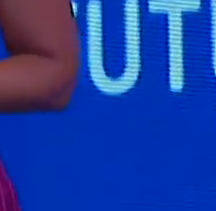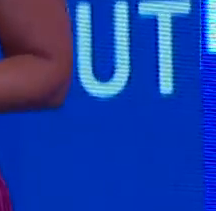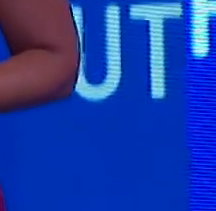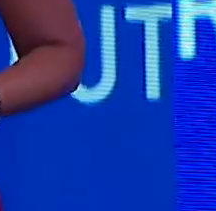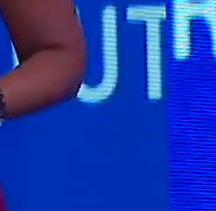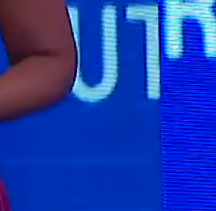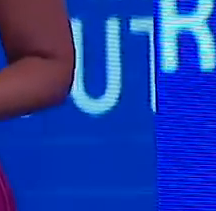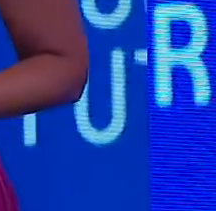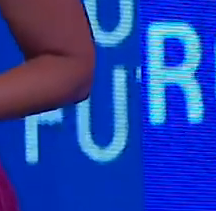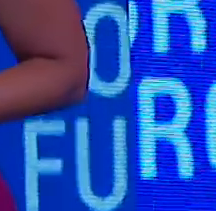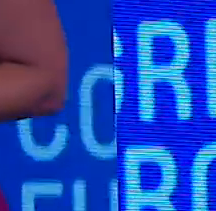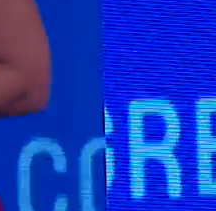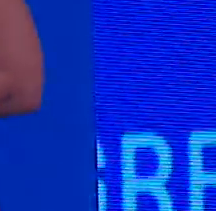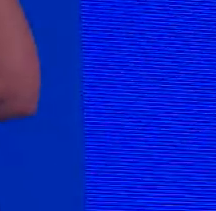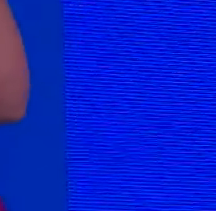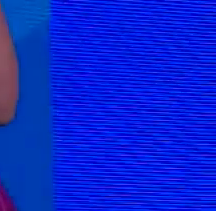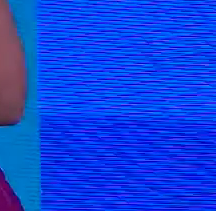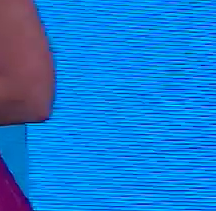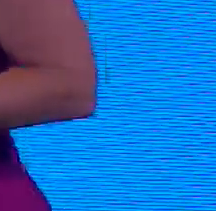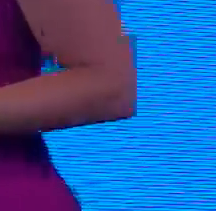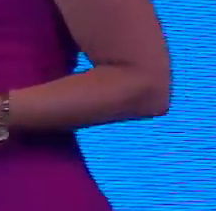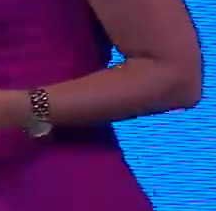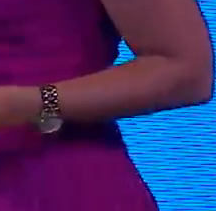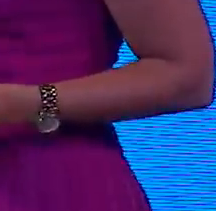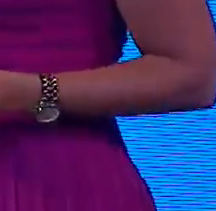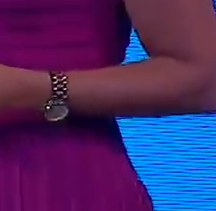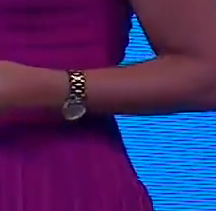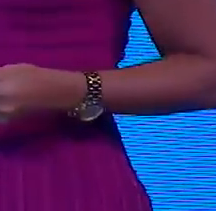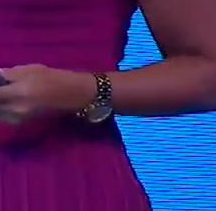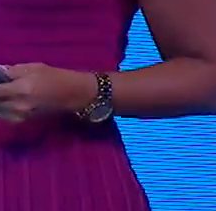Hola, ¿cómo están? Muy buenas noches, bienvenidos. ¿Cómo están?